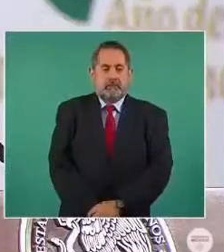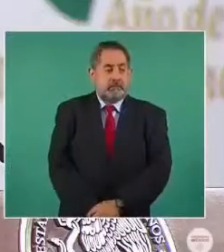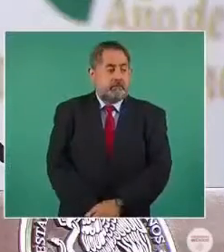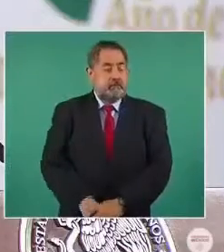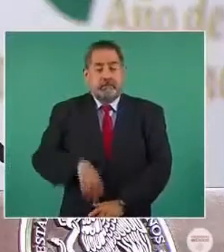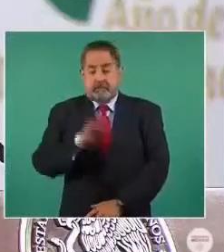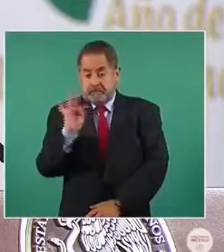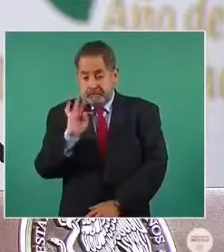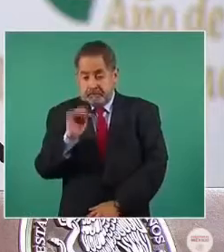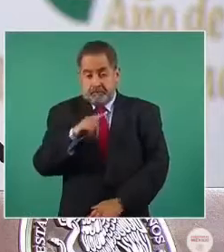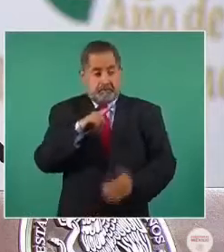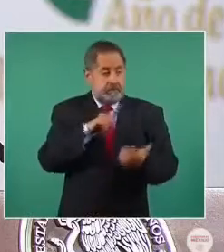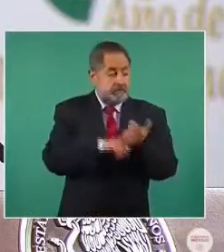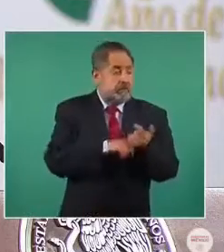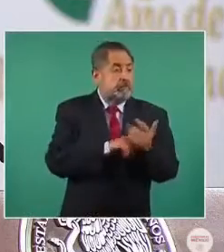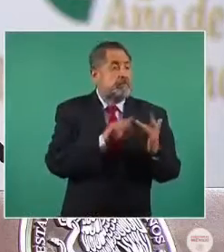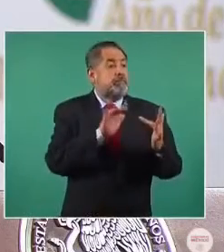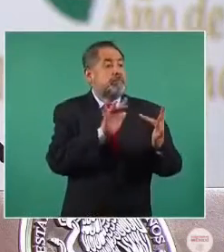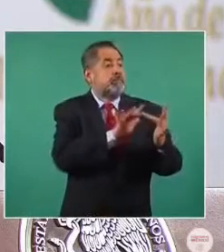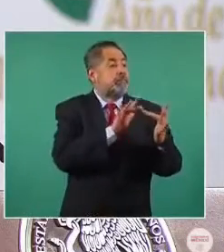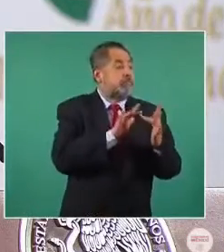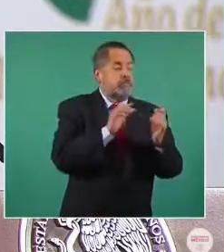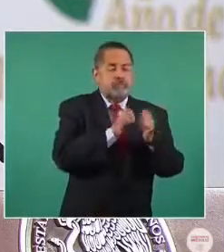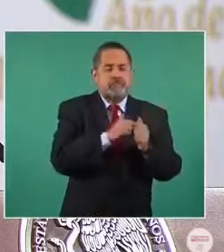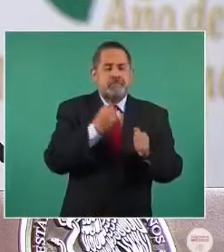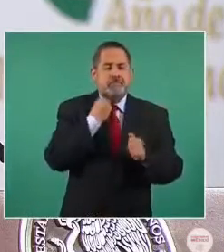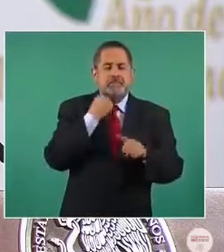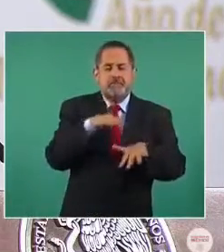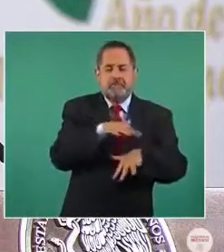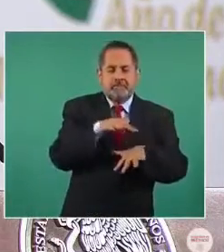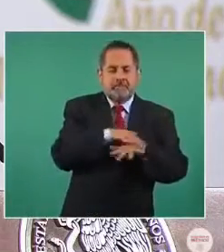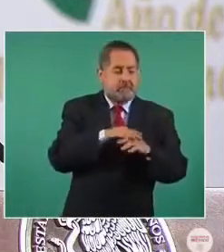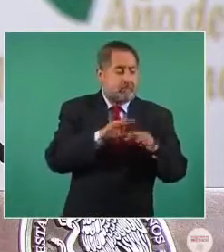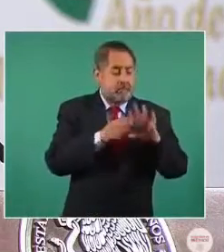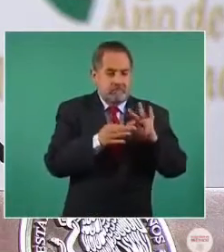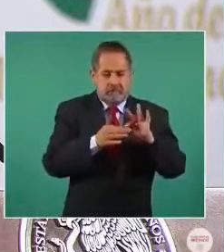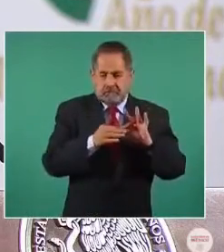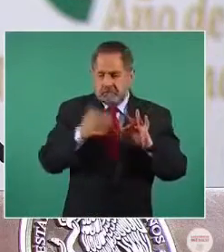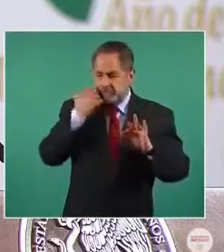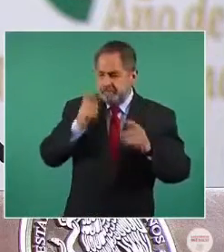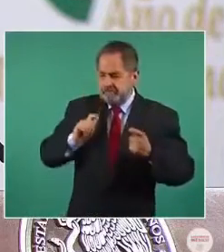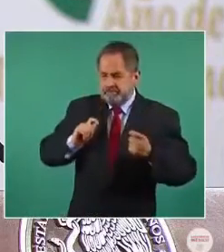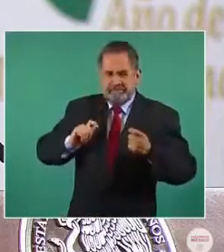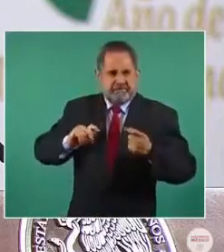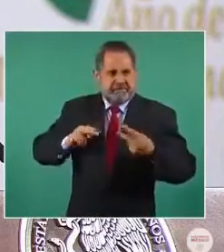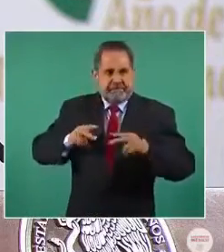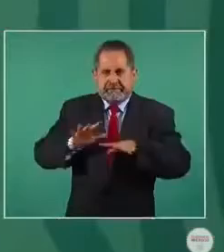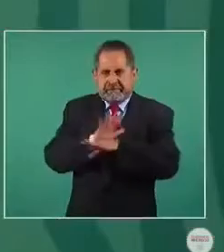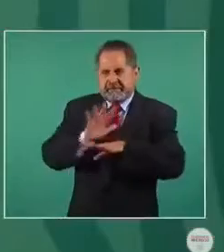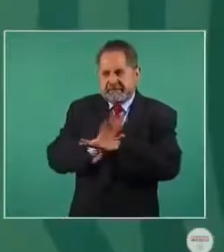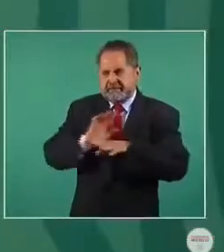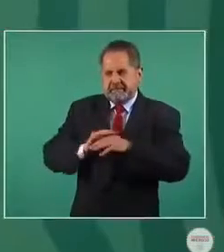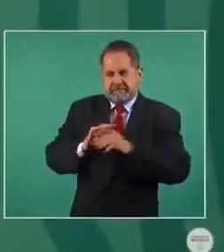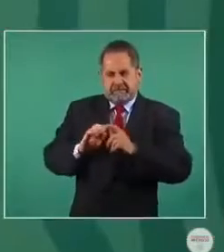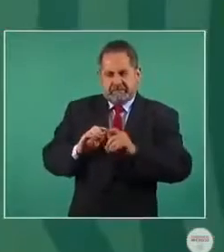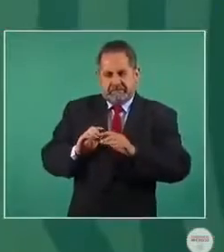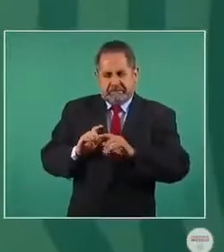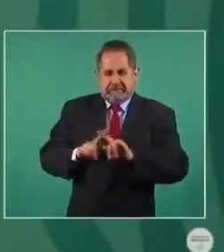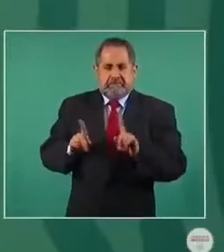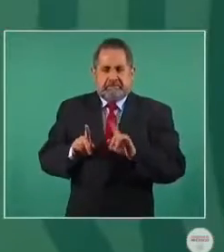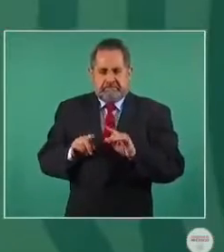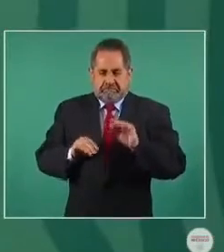busca con abogados leguleyos quererle darle la vuelta